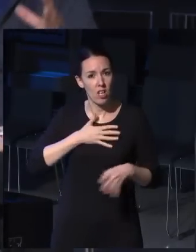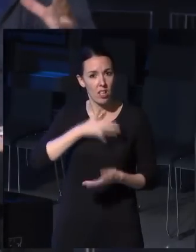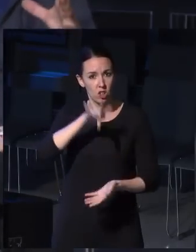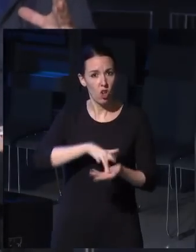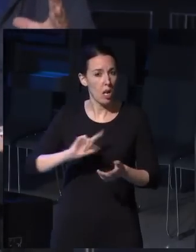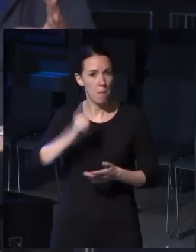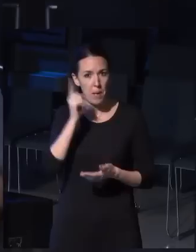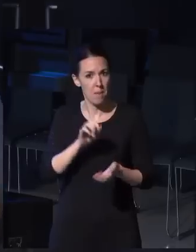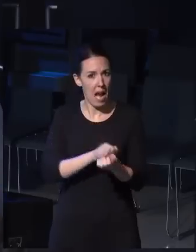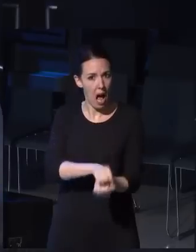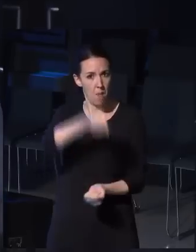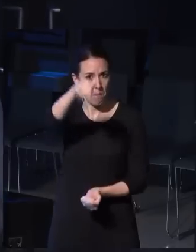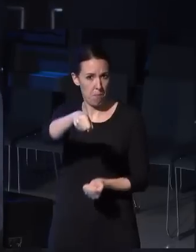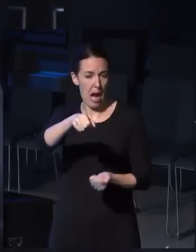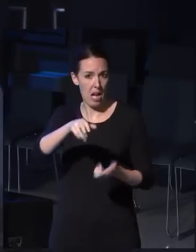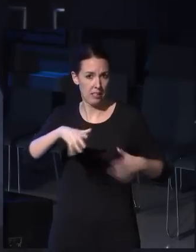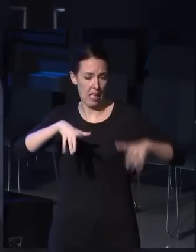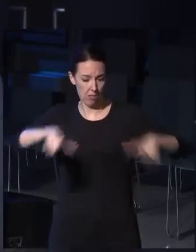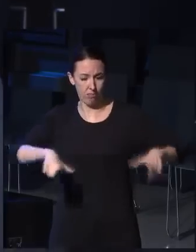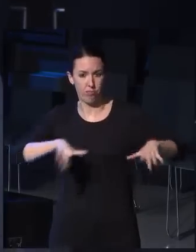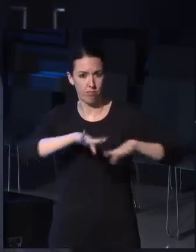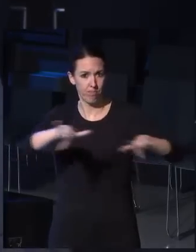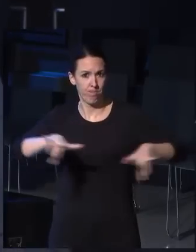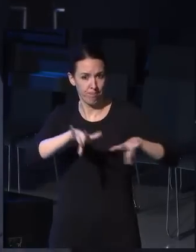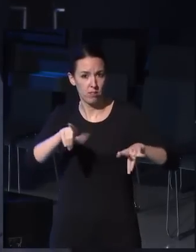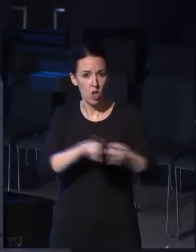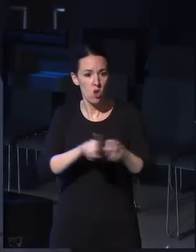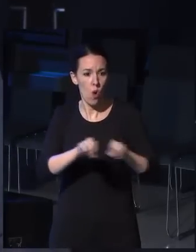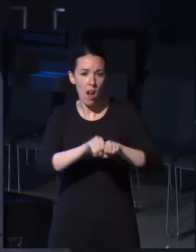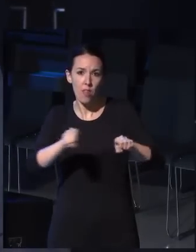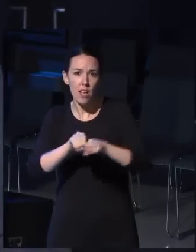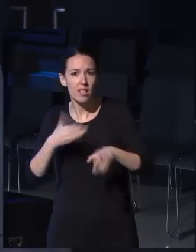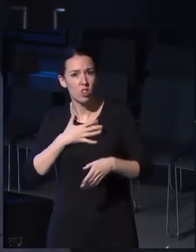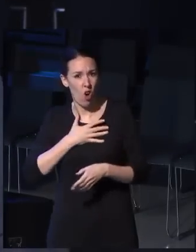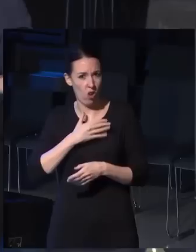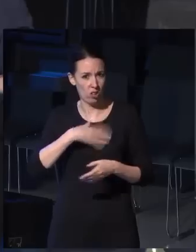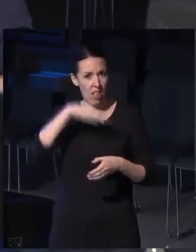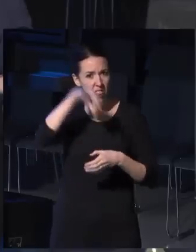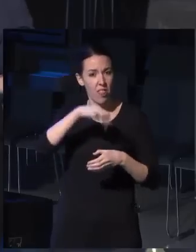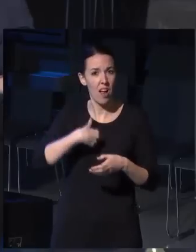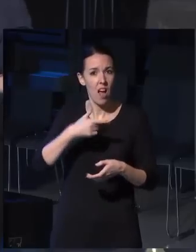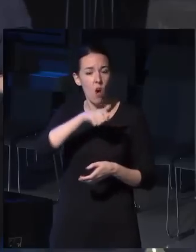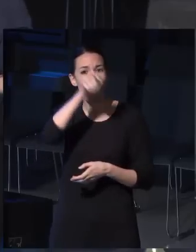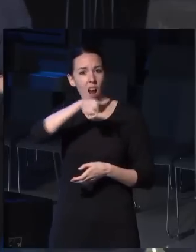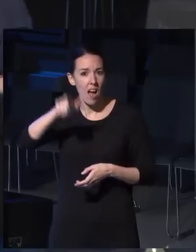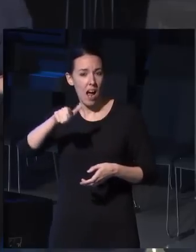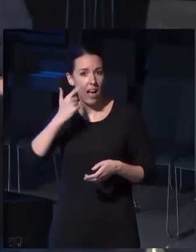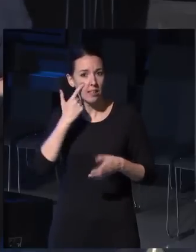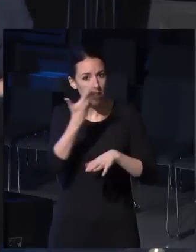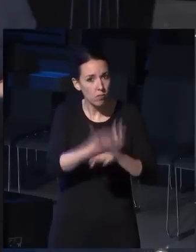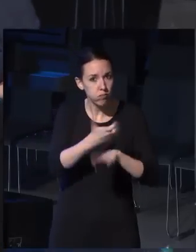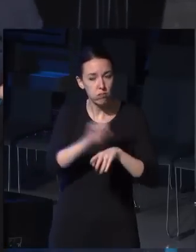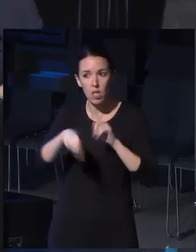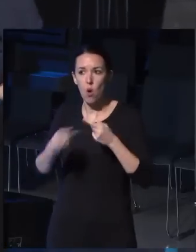la primera maleta del disjockey que era, que es una maleta de cilindros de cera donde la gente grababa las cosas y las llevaba por ahí